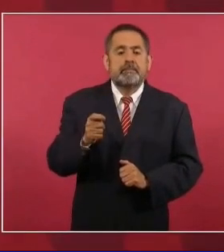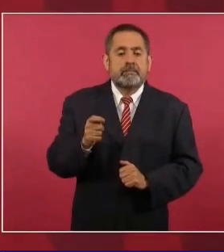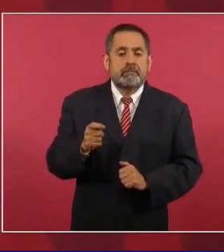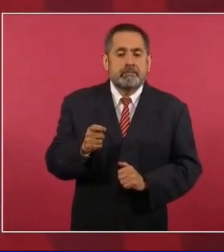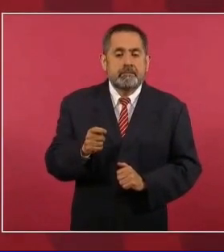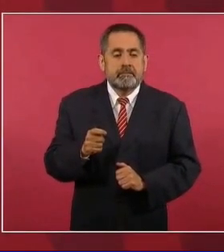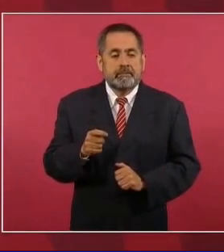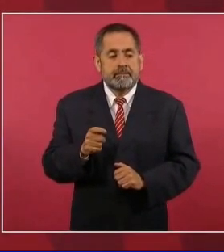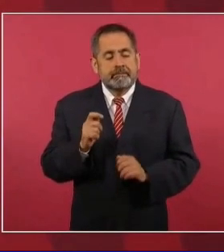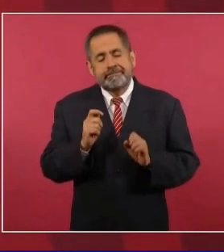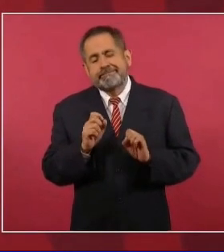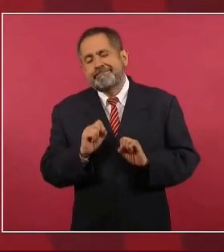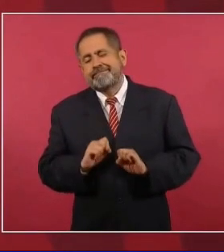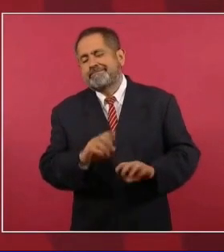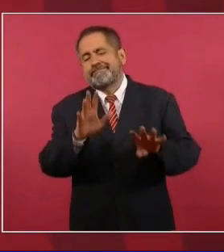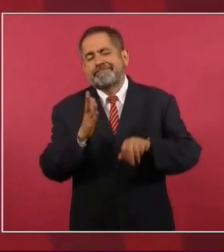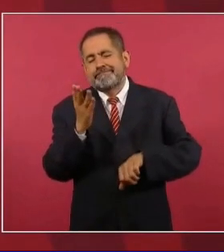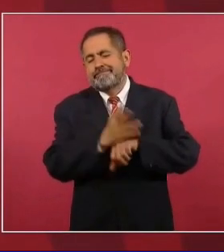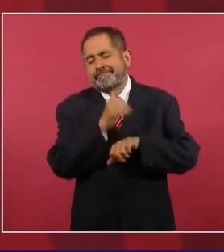impunidad.